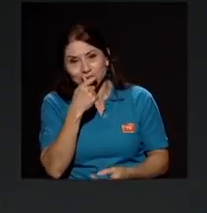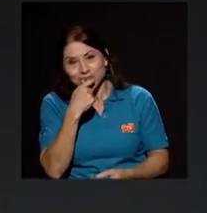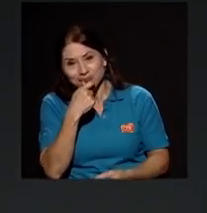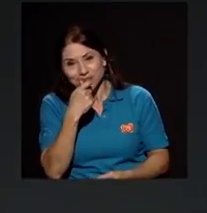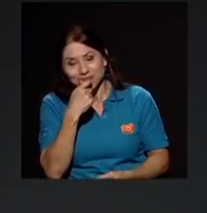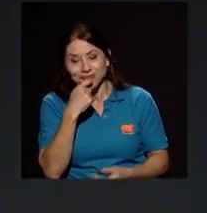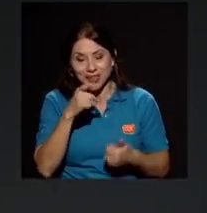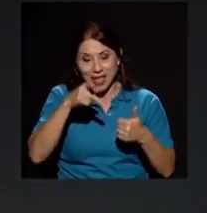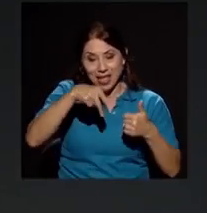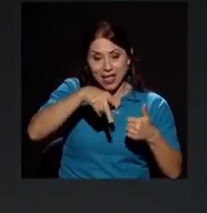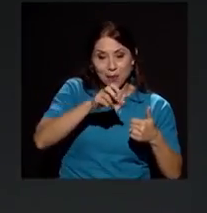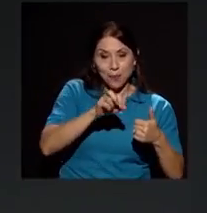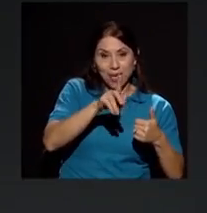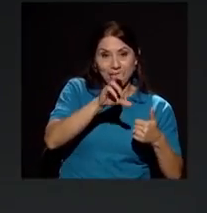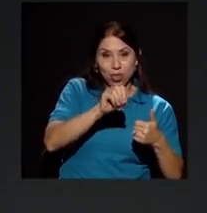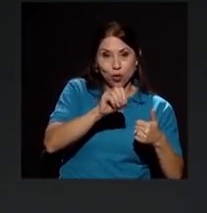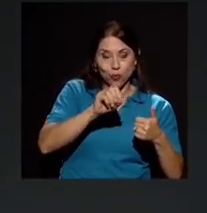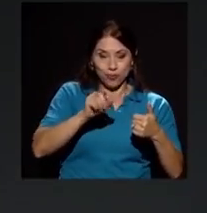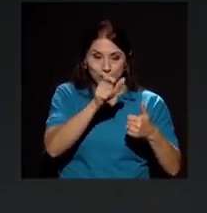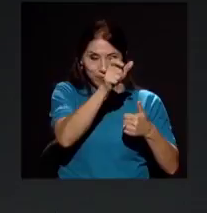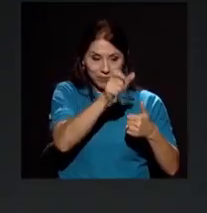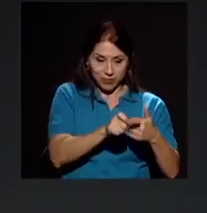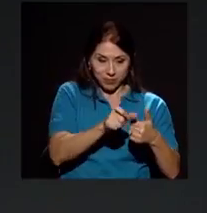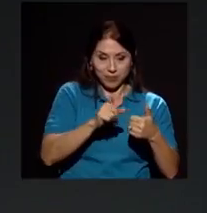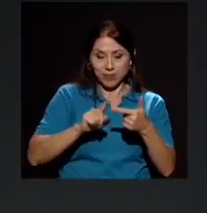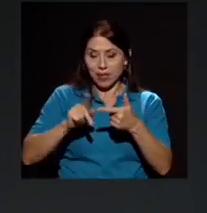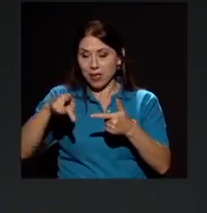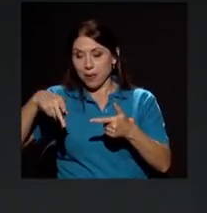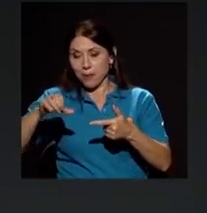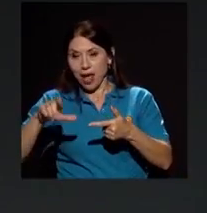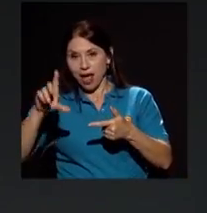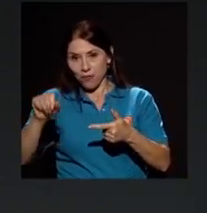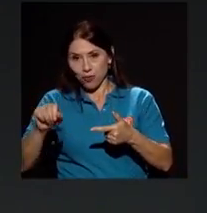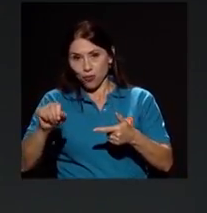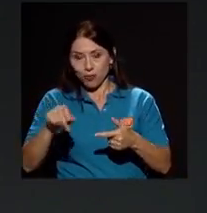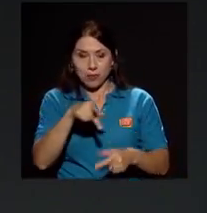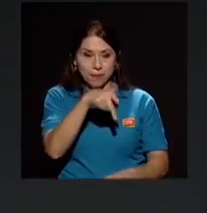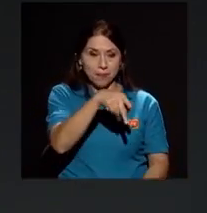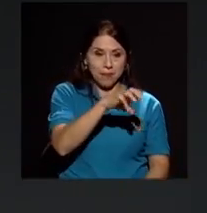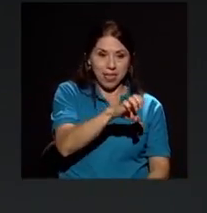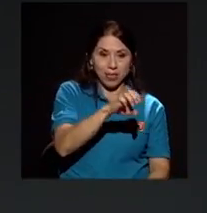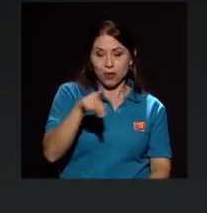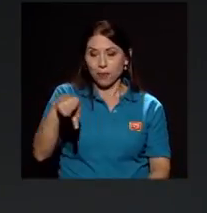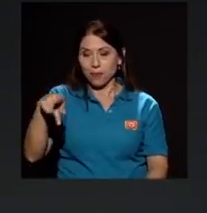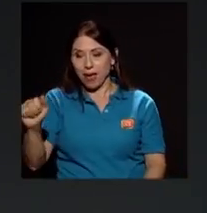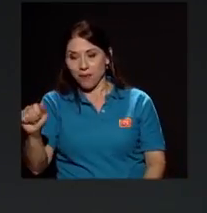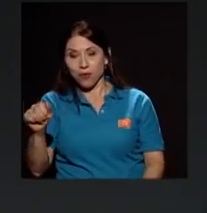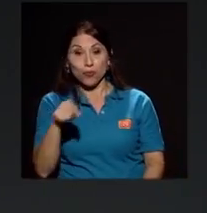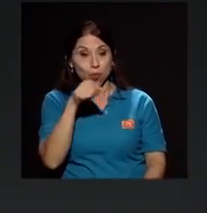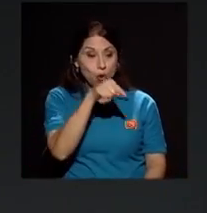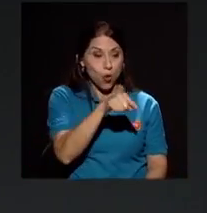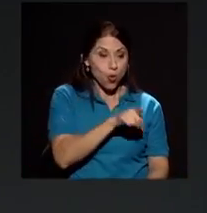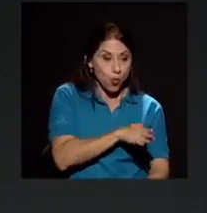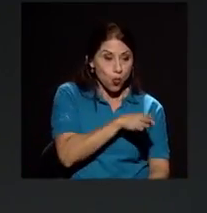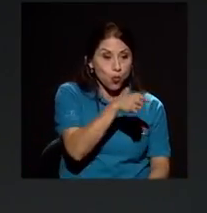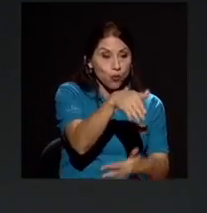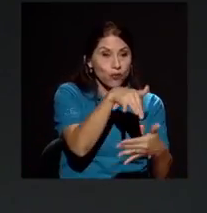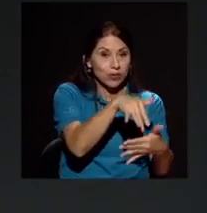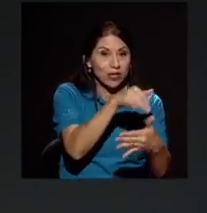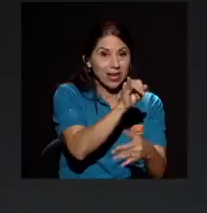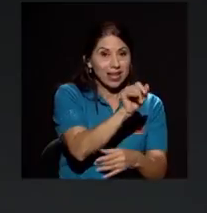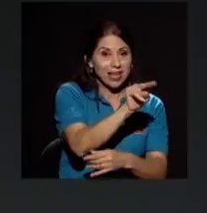11 fue al inah y el otro fue al tecnológico dos instituciones que citamos y se fueron a trabajar